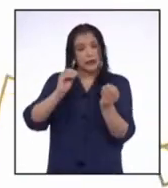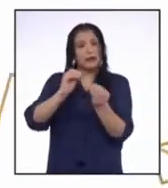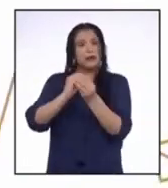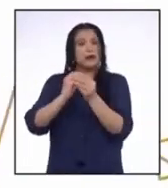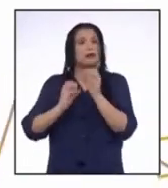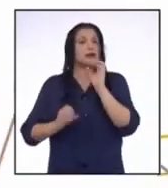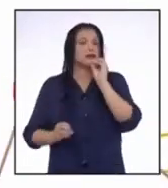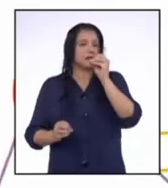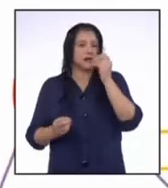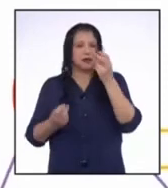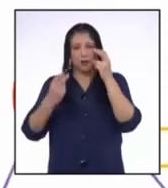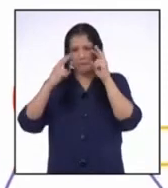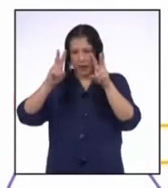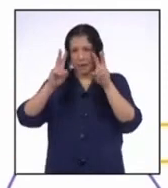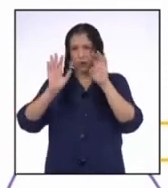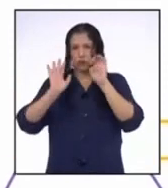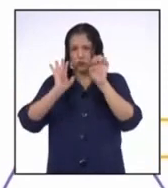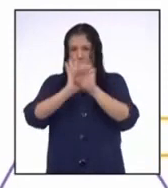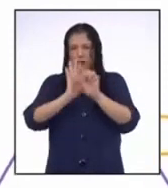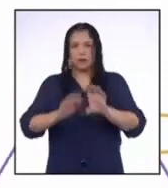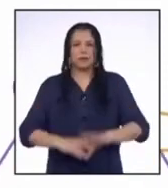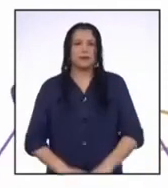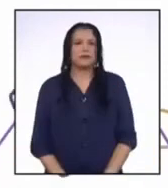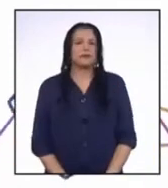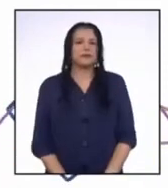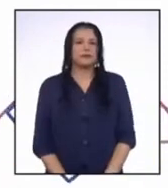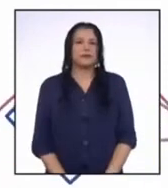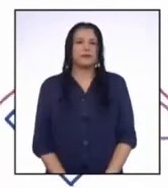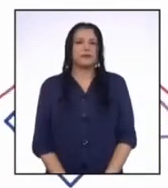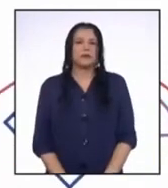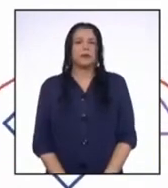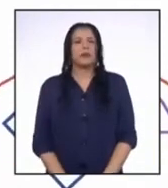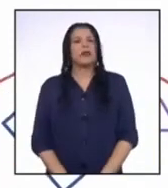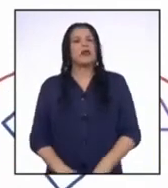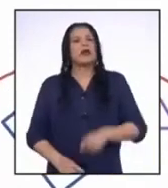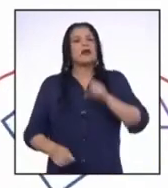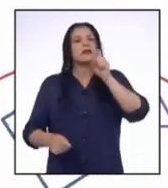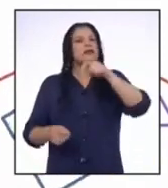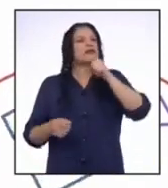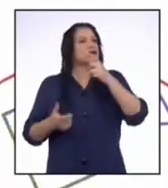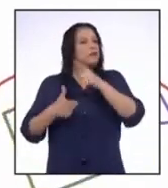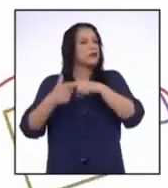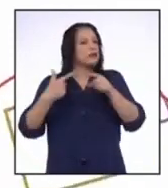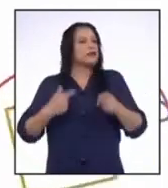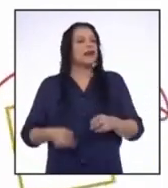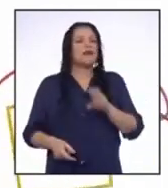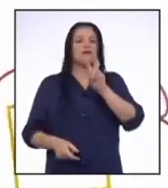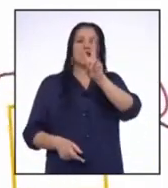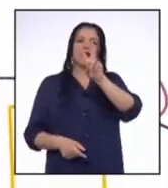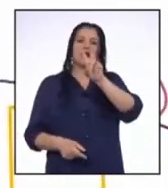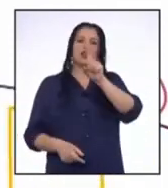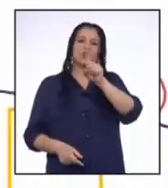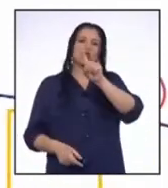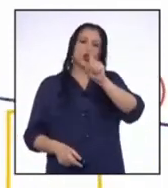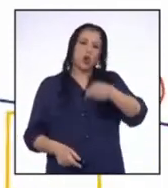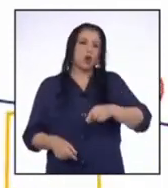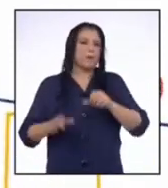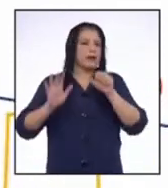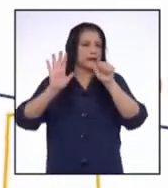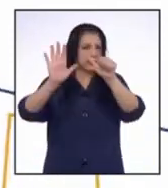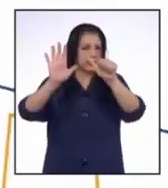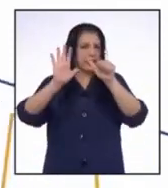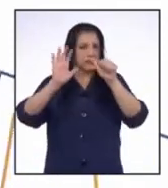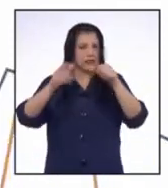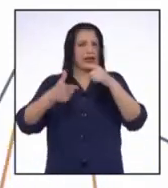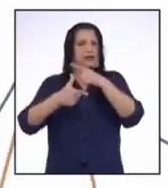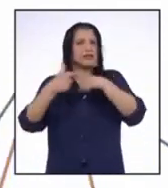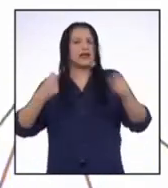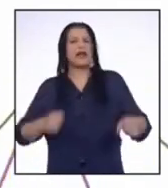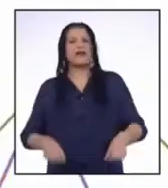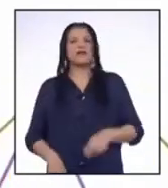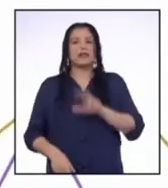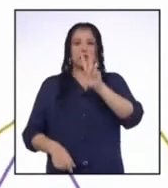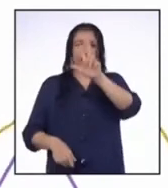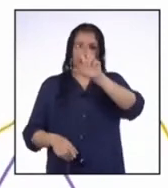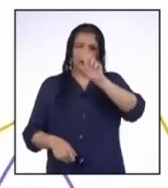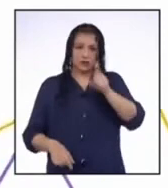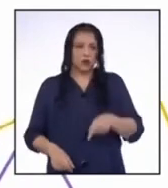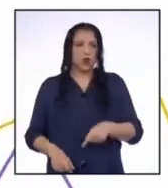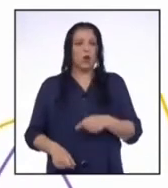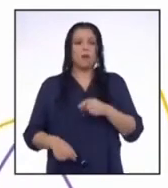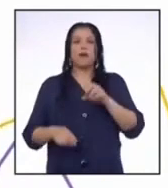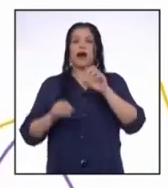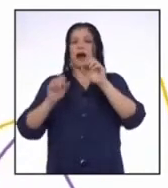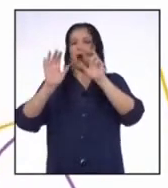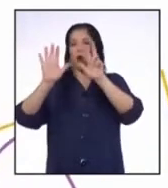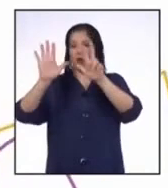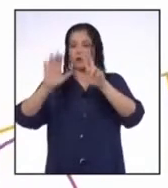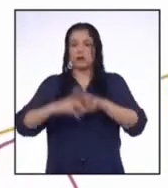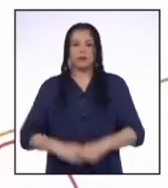ceros. Veamos un ejemplo. Tenemos que dividir 21 enteros 66 centésimos entre 3 enteros 8